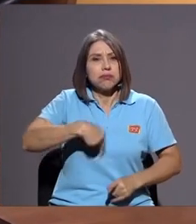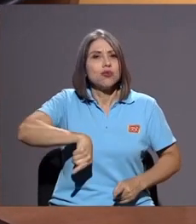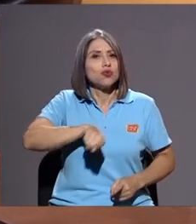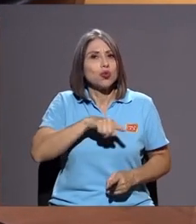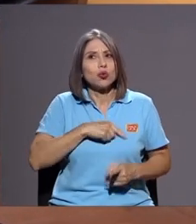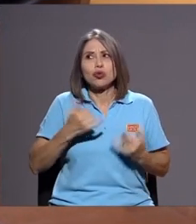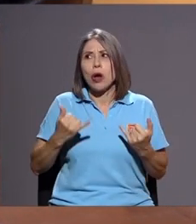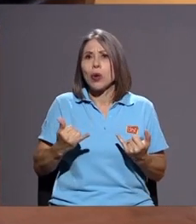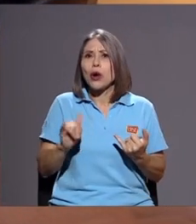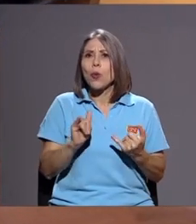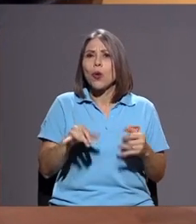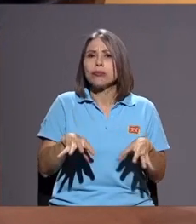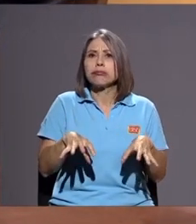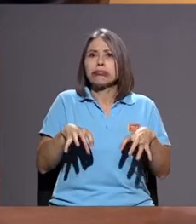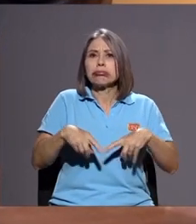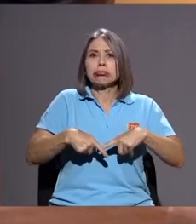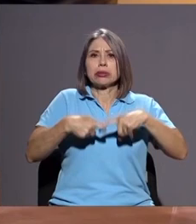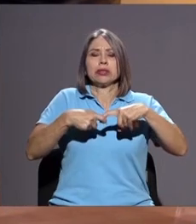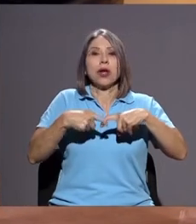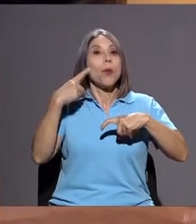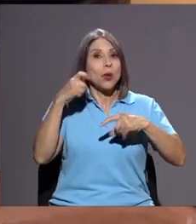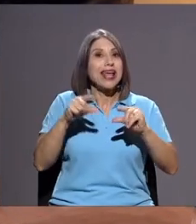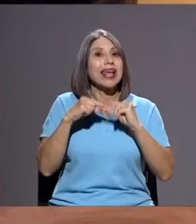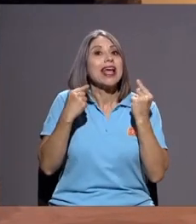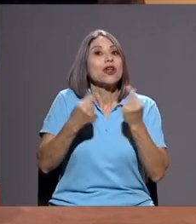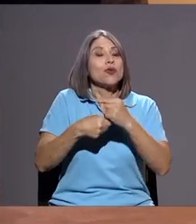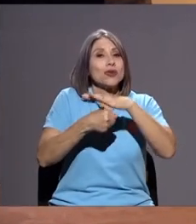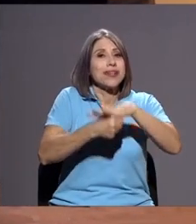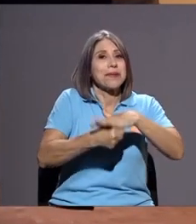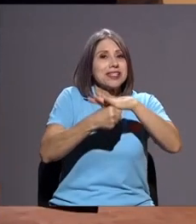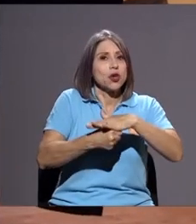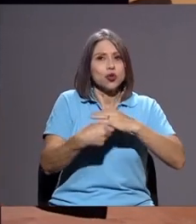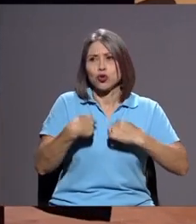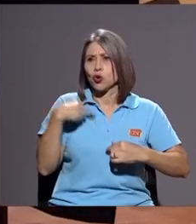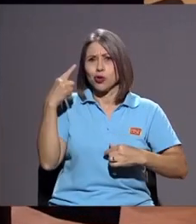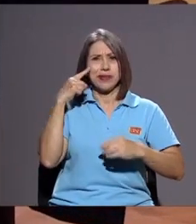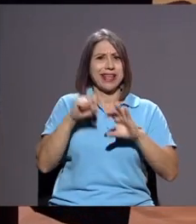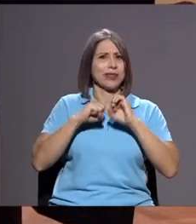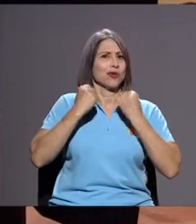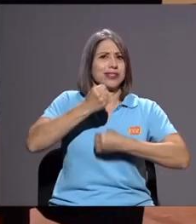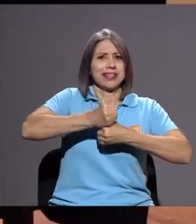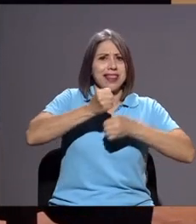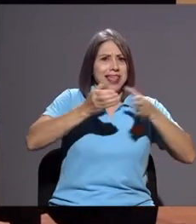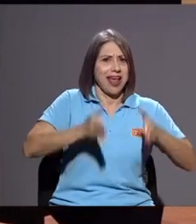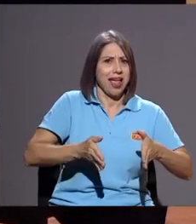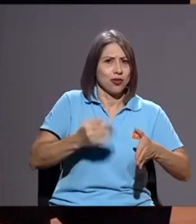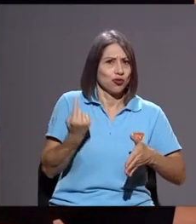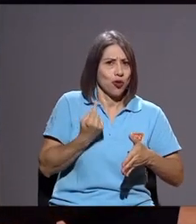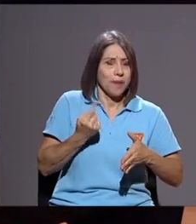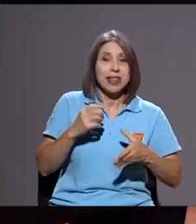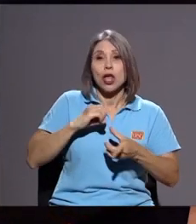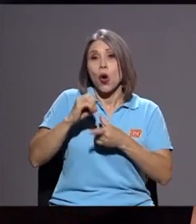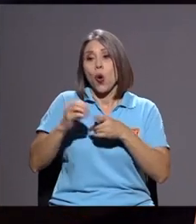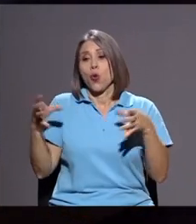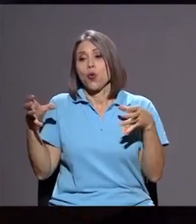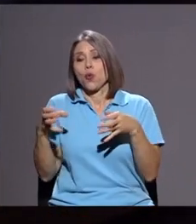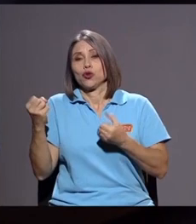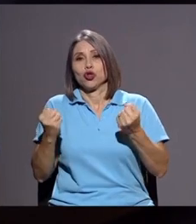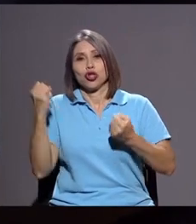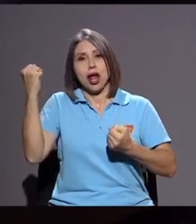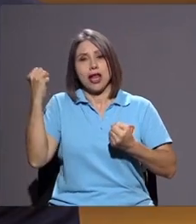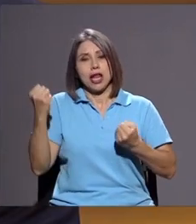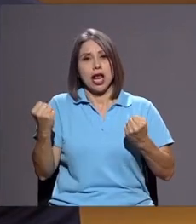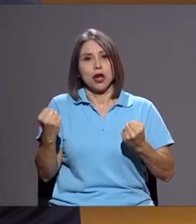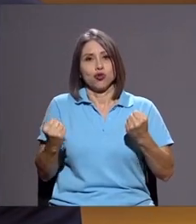paralizados porque hay grupos de presión y aquí yo no estoy pensando sólo en los sindicatos en los traileros las empresas también en grupos de presión empresarial